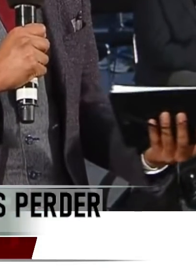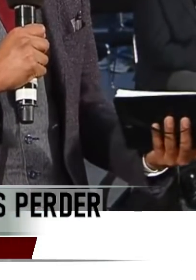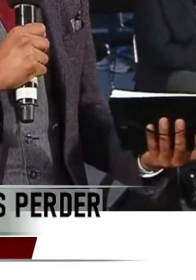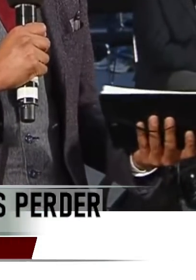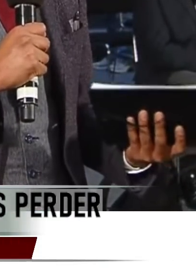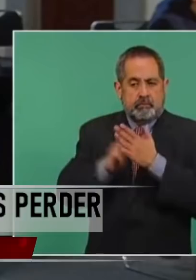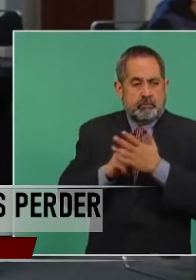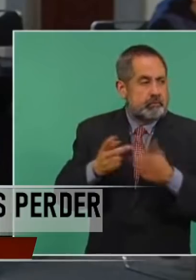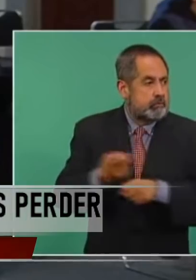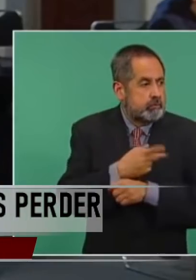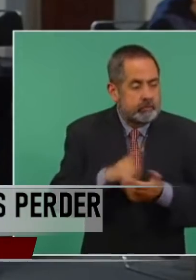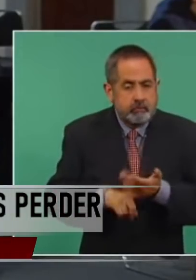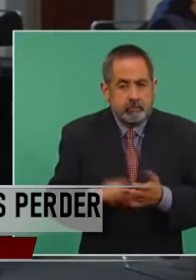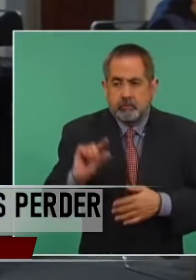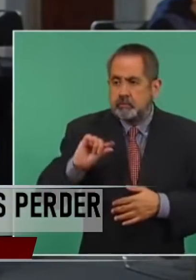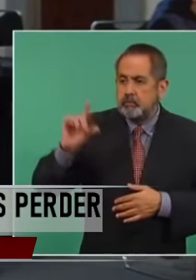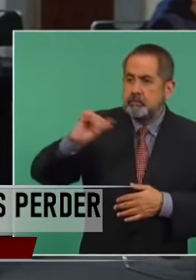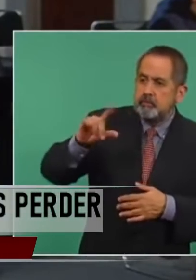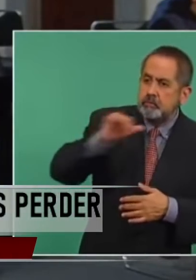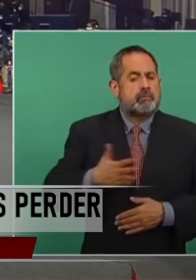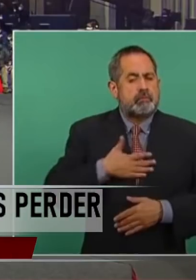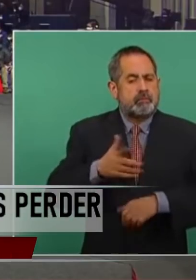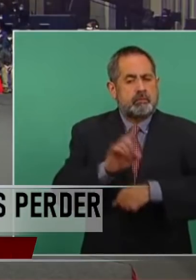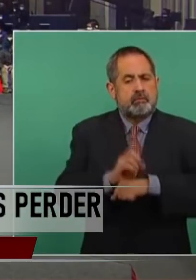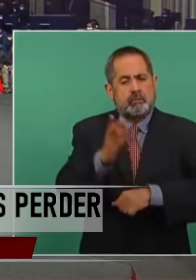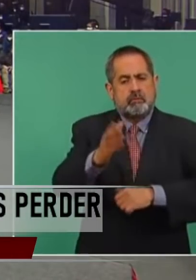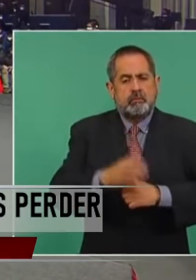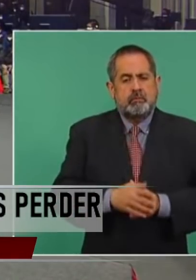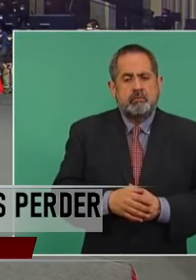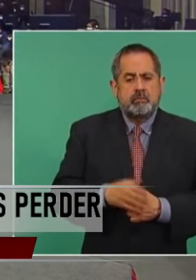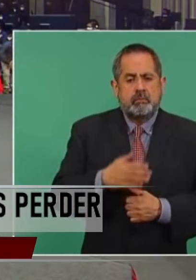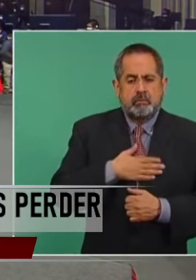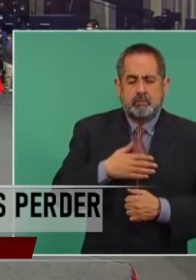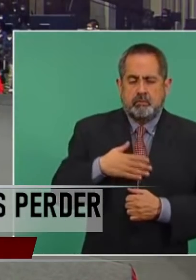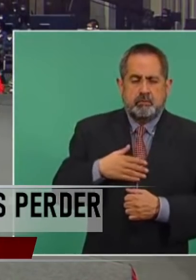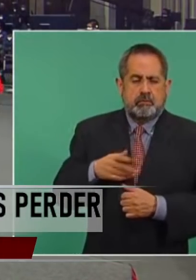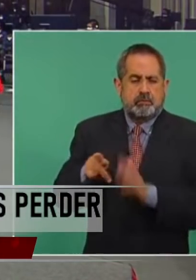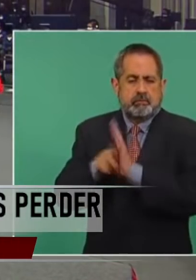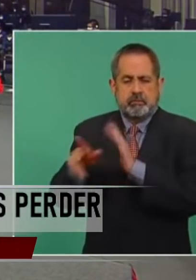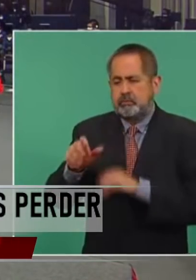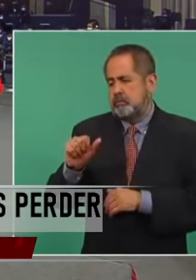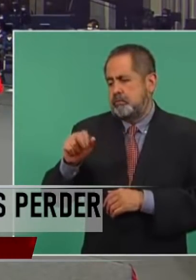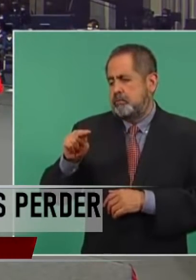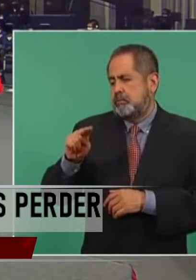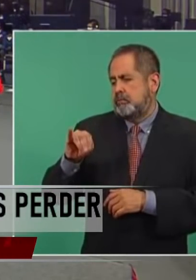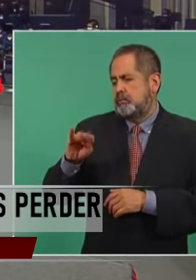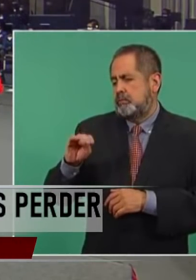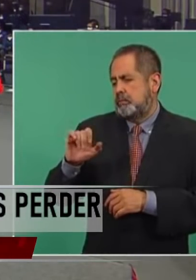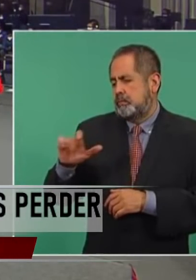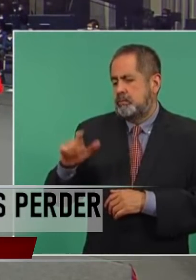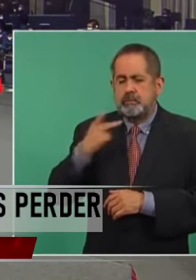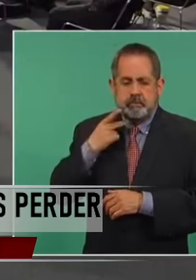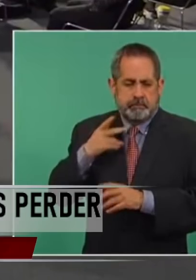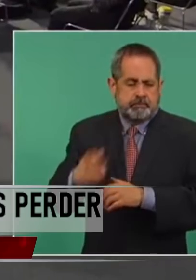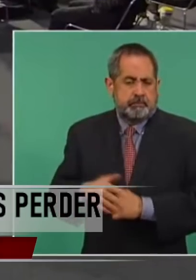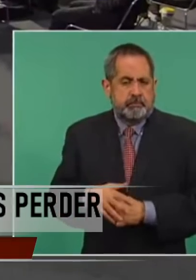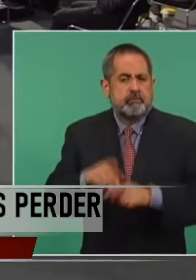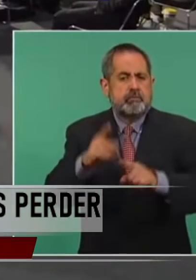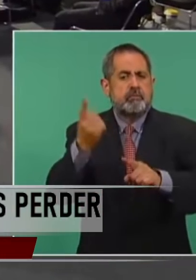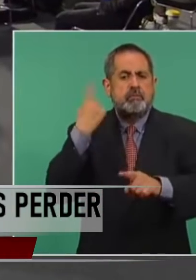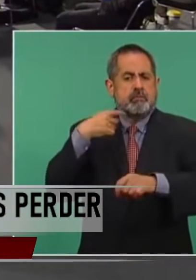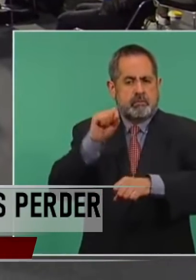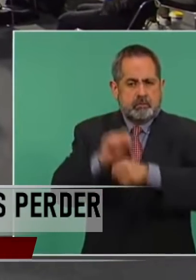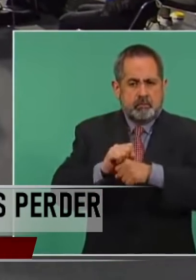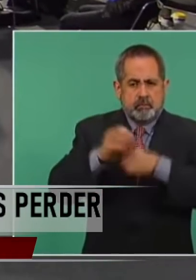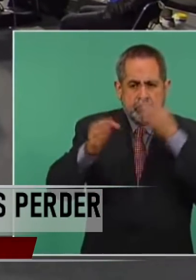y bien esto fue lo que sucedió Cedric Raciel de Animal Político Presidente la semana pasada publicamos